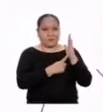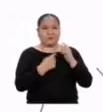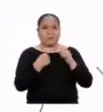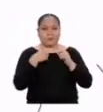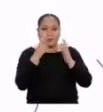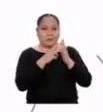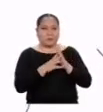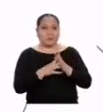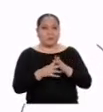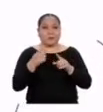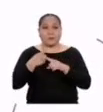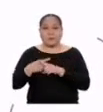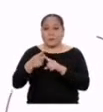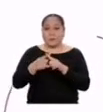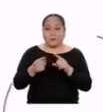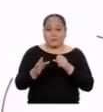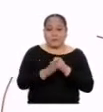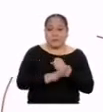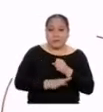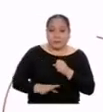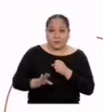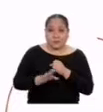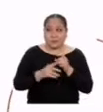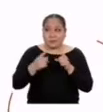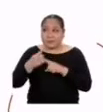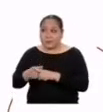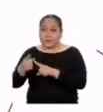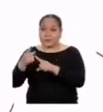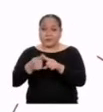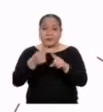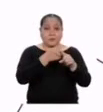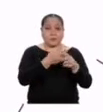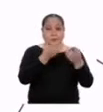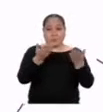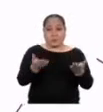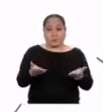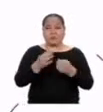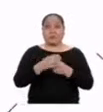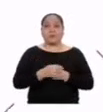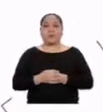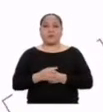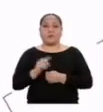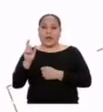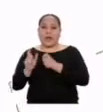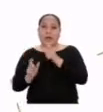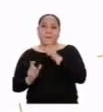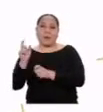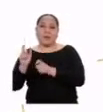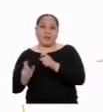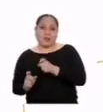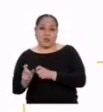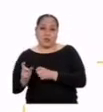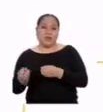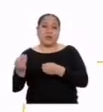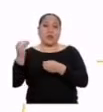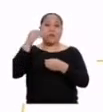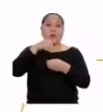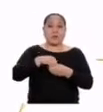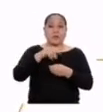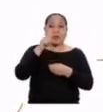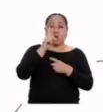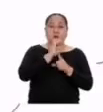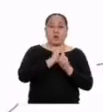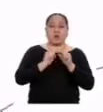leo. La diversidad se basa en las diferencias que existen entre los individuos que conforman